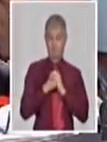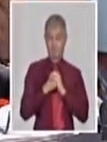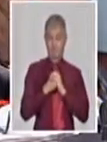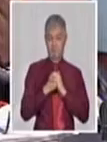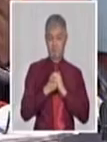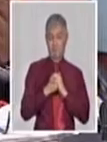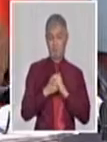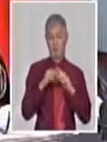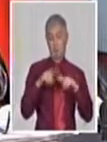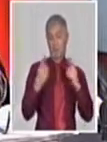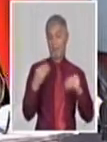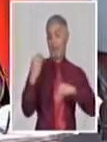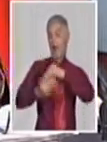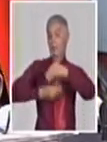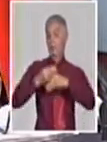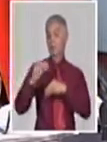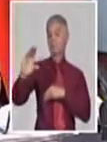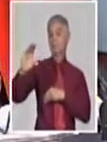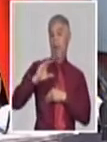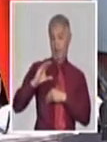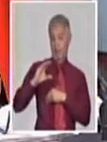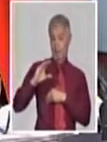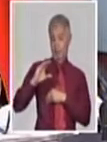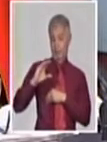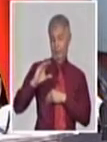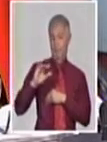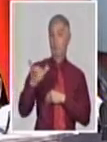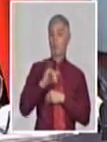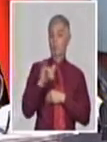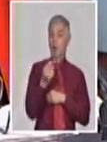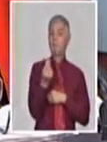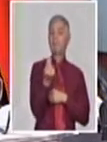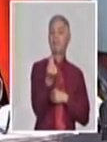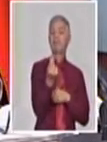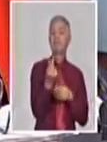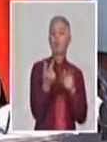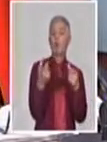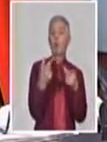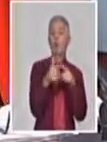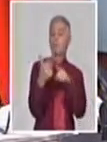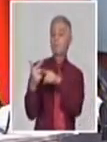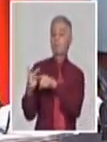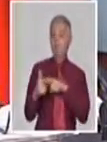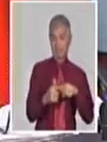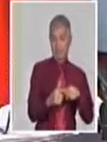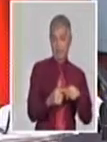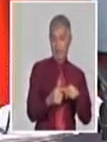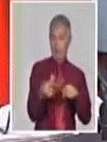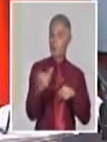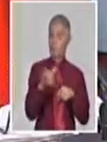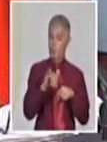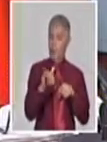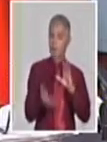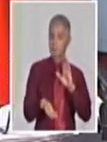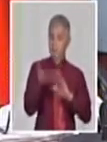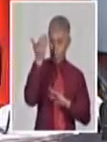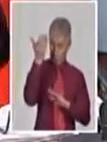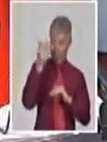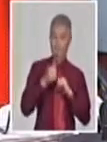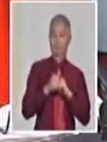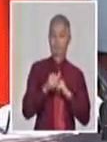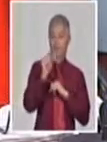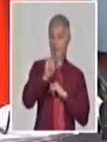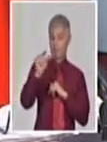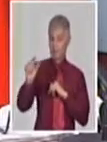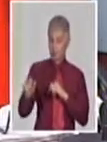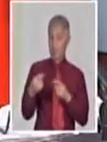reforma salario suben los precios minoristas también para que las personas puedan asumir los nuevos precios minoristas